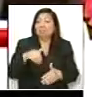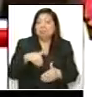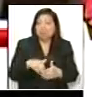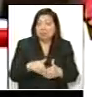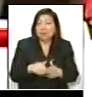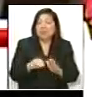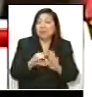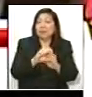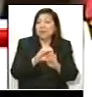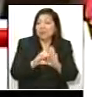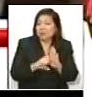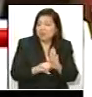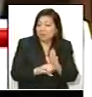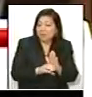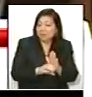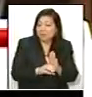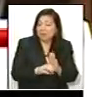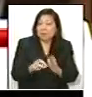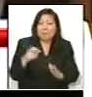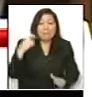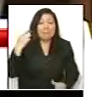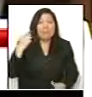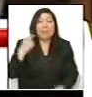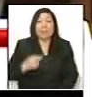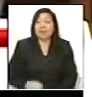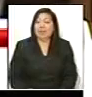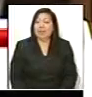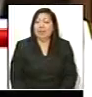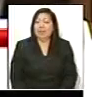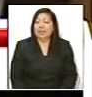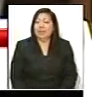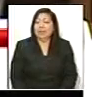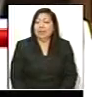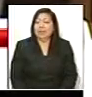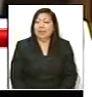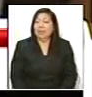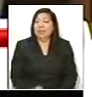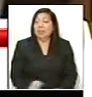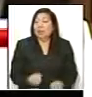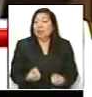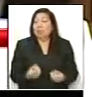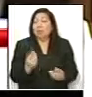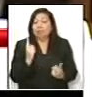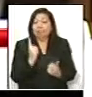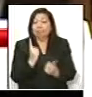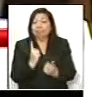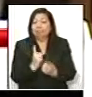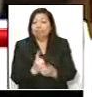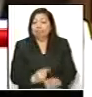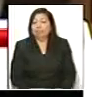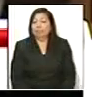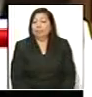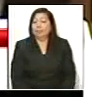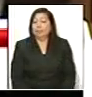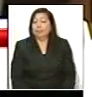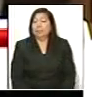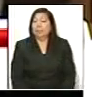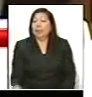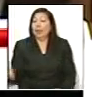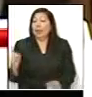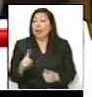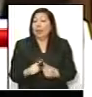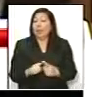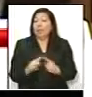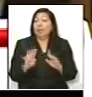electorales, constitucionales y políticas. Es un sistema y así es como se ha enfocado. Hasta el 19